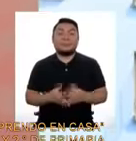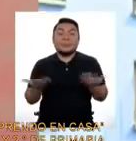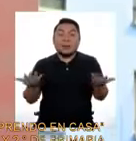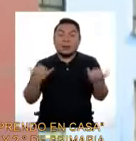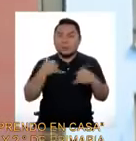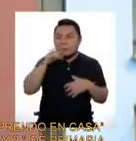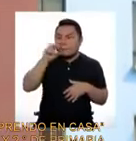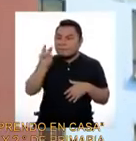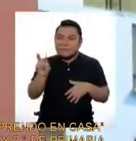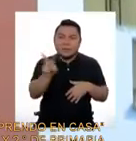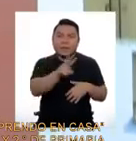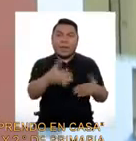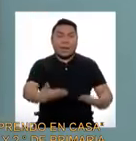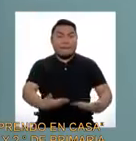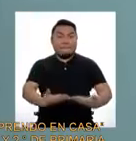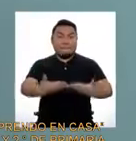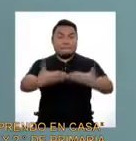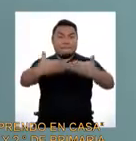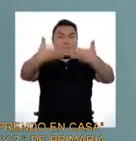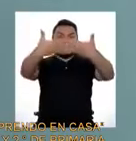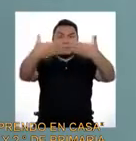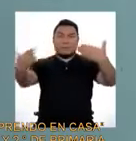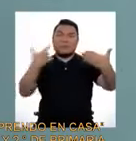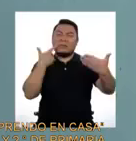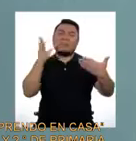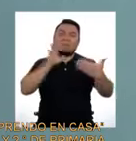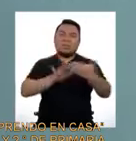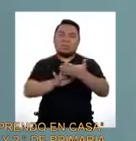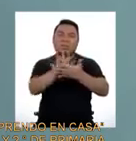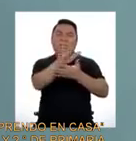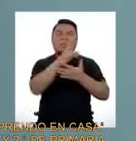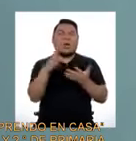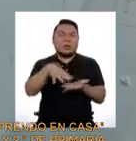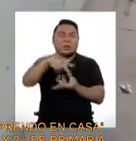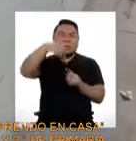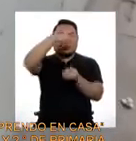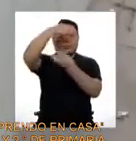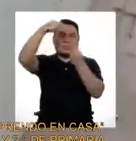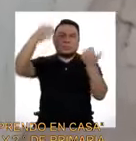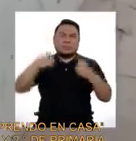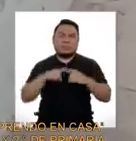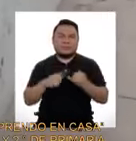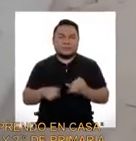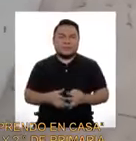Observé también las paredes con humo, dióxido de carbono, polvo.